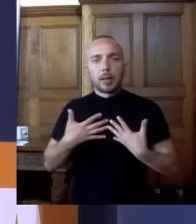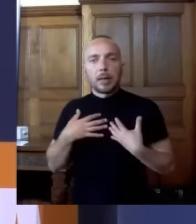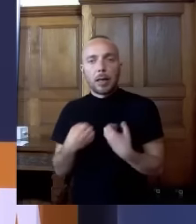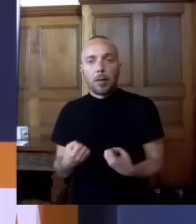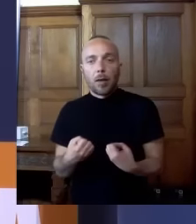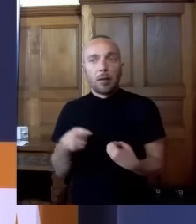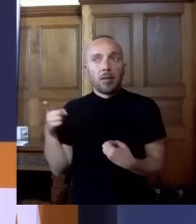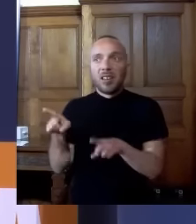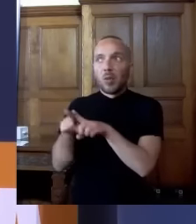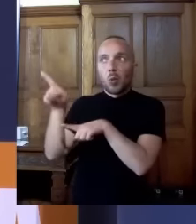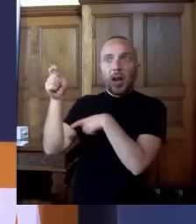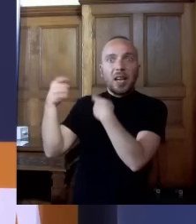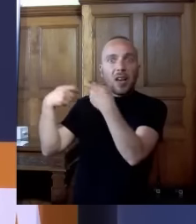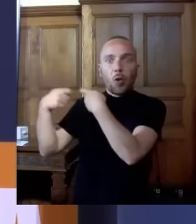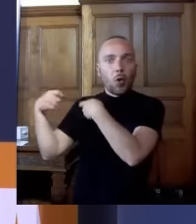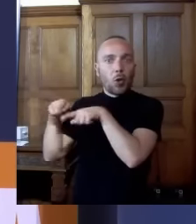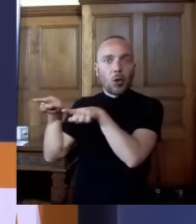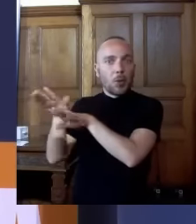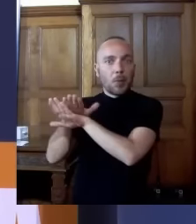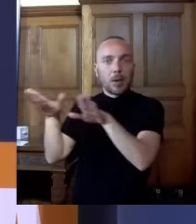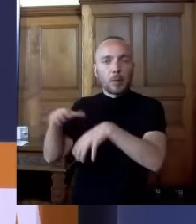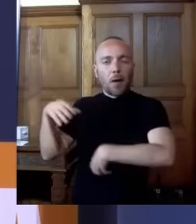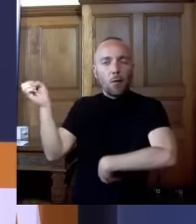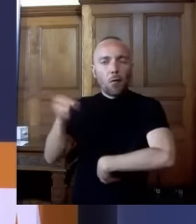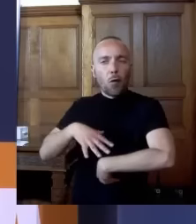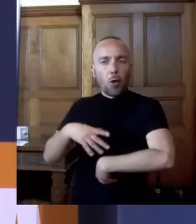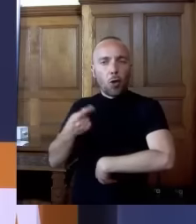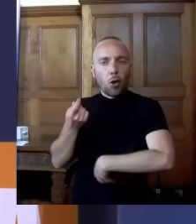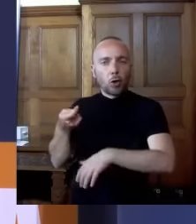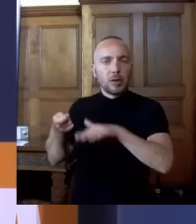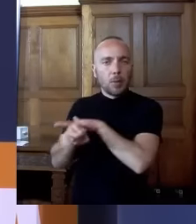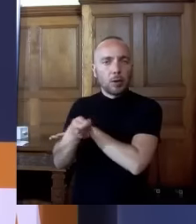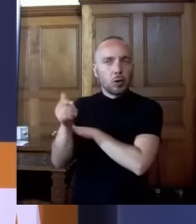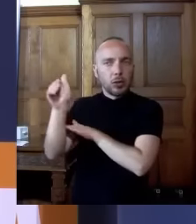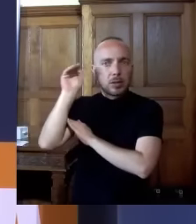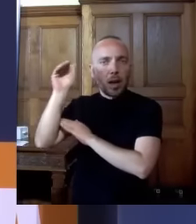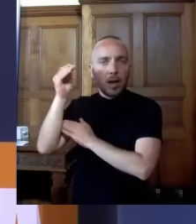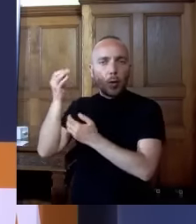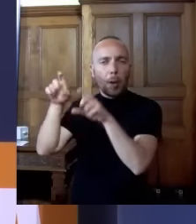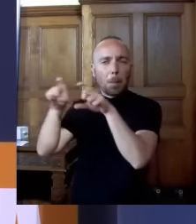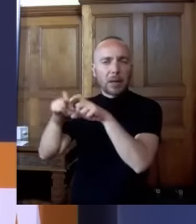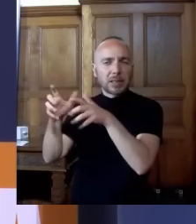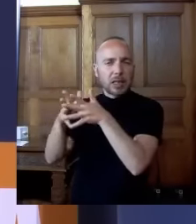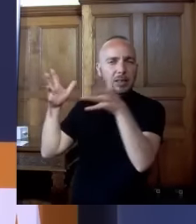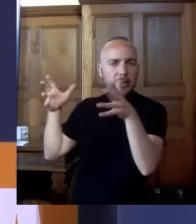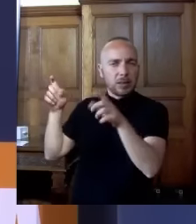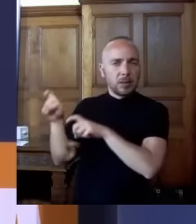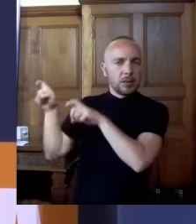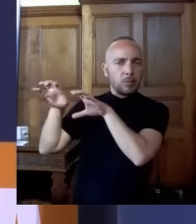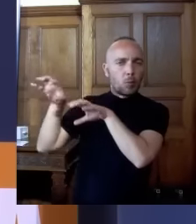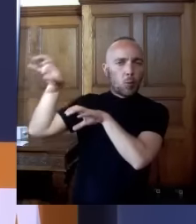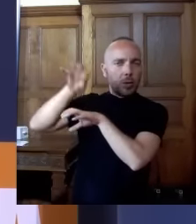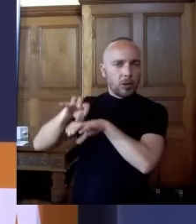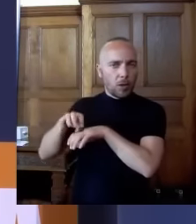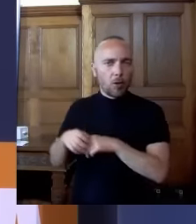son más que nichos de mercado para fondos de inversión extranjero Y para multinacional si no tenemos el